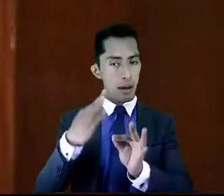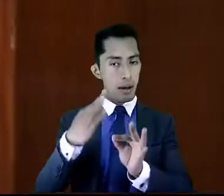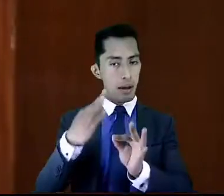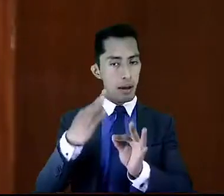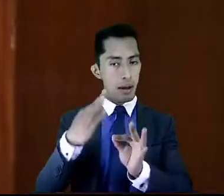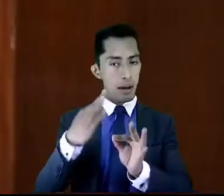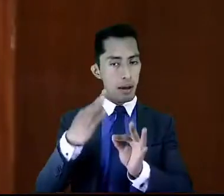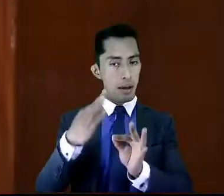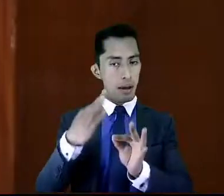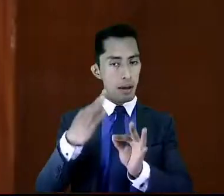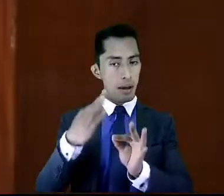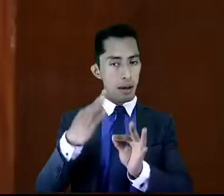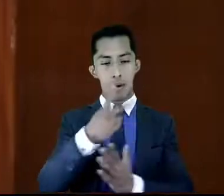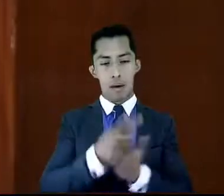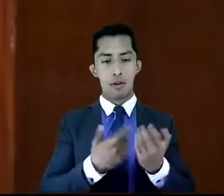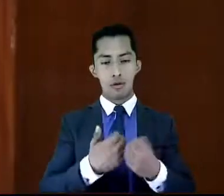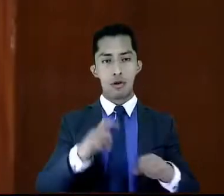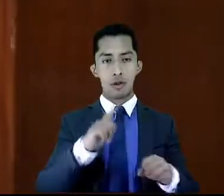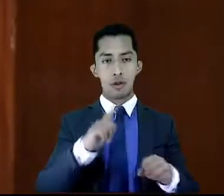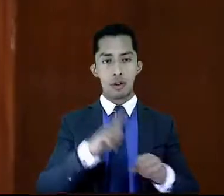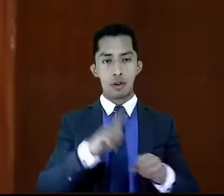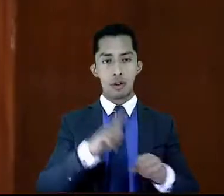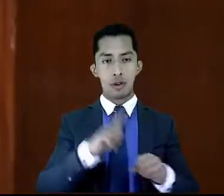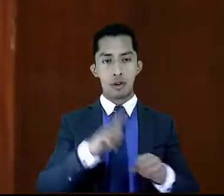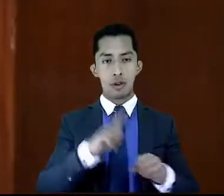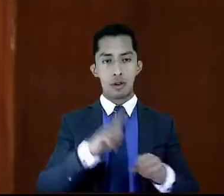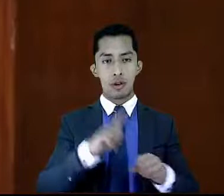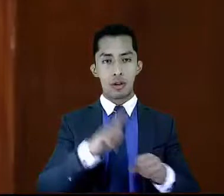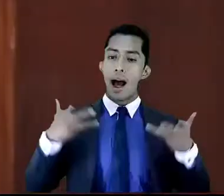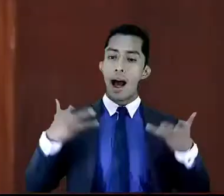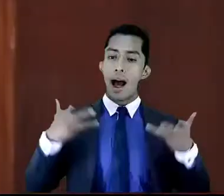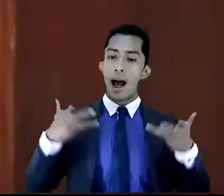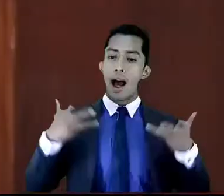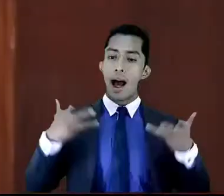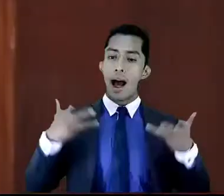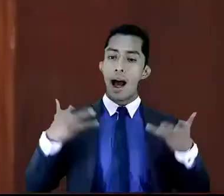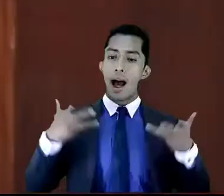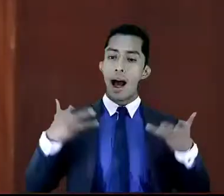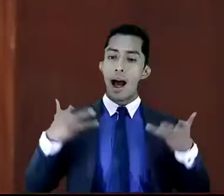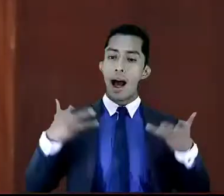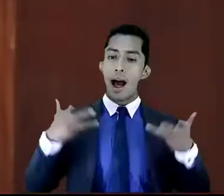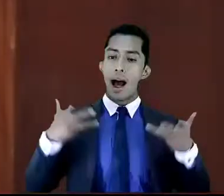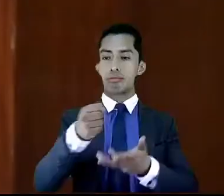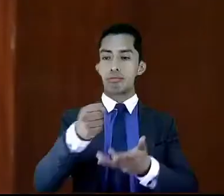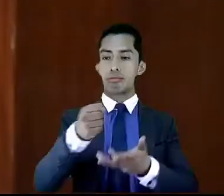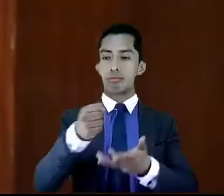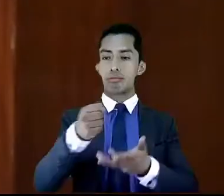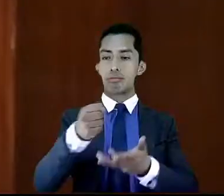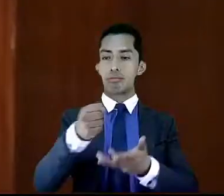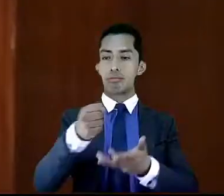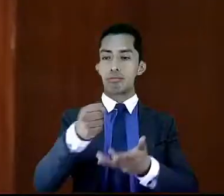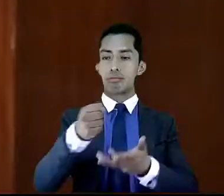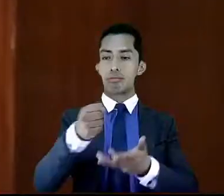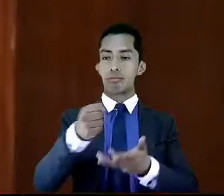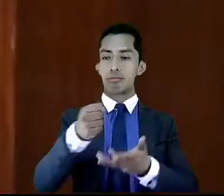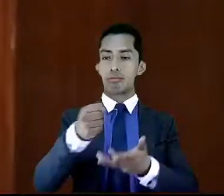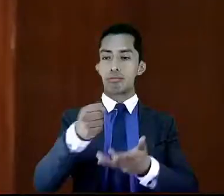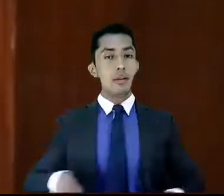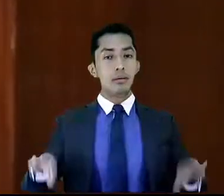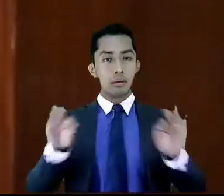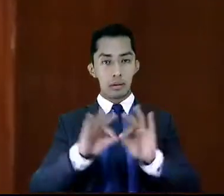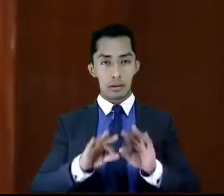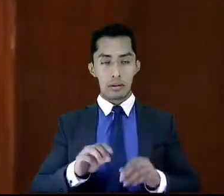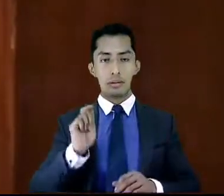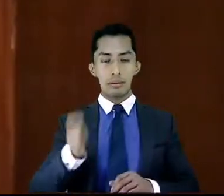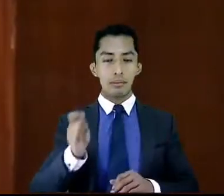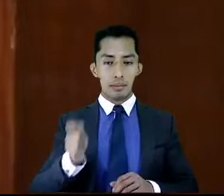cuya ejecución se hayan asignado. Pero sobre todo, que las distintas